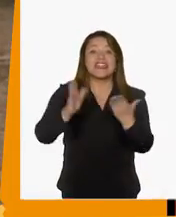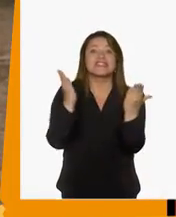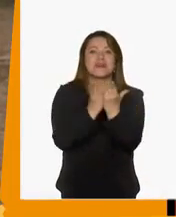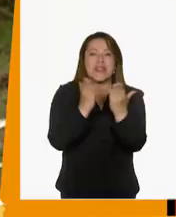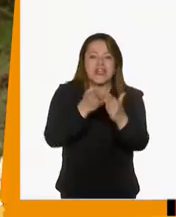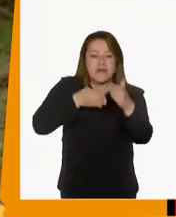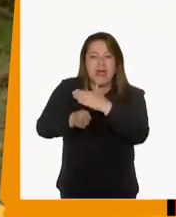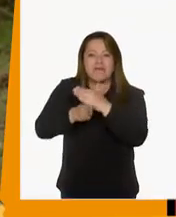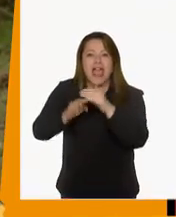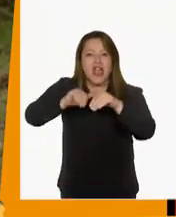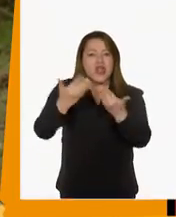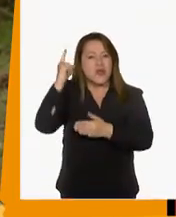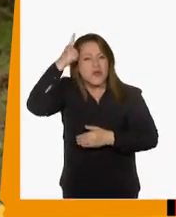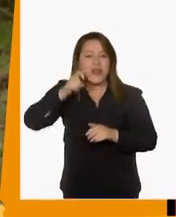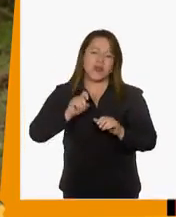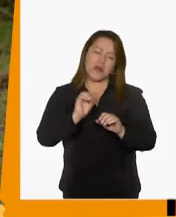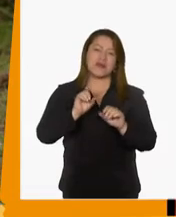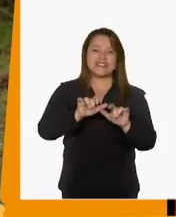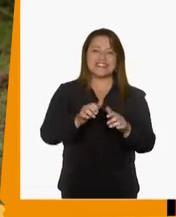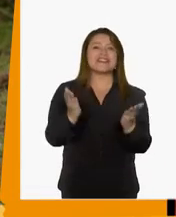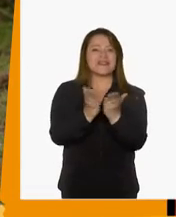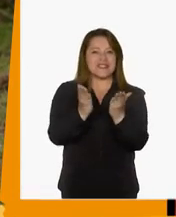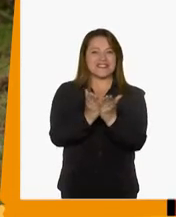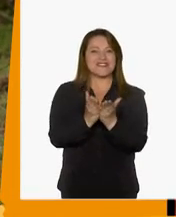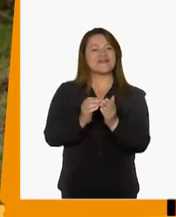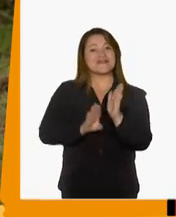que los cumplan. Matricúlalos sin costo en el colegio público más cercano o en tu